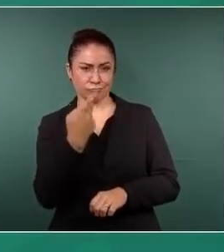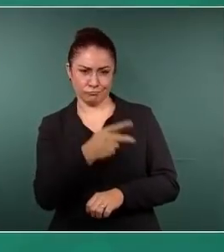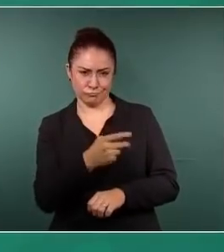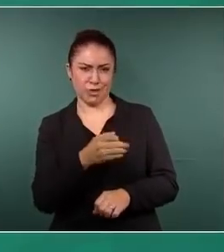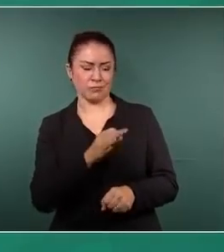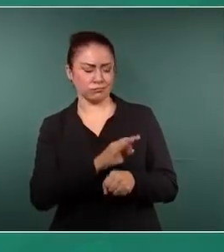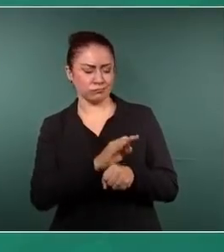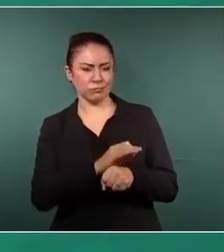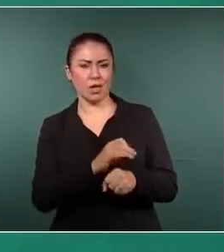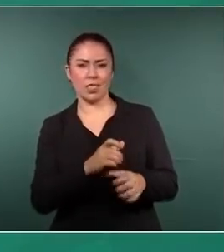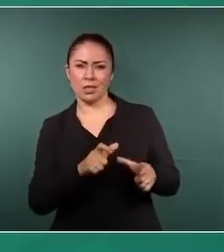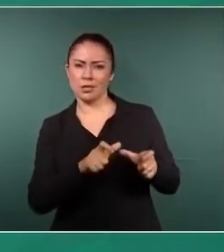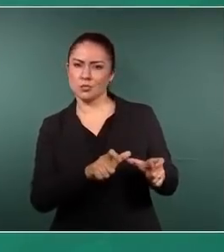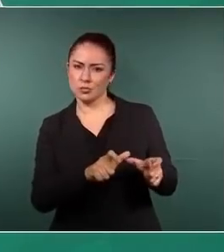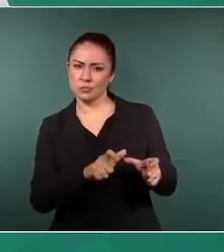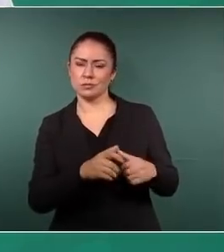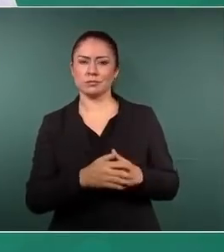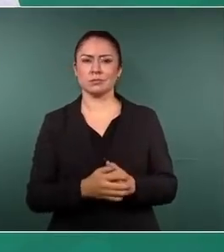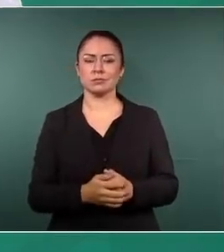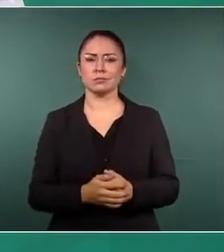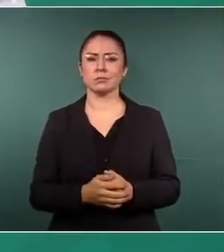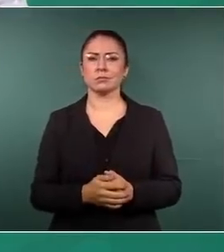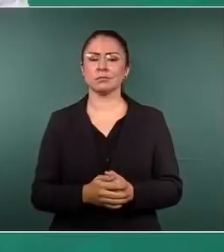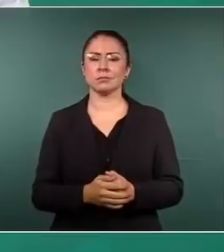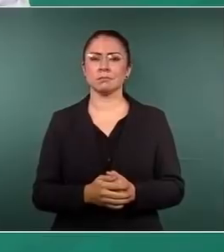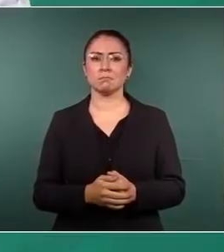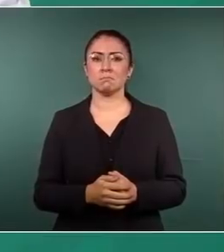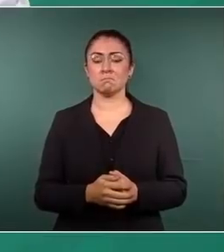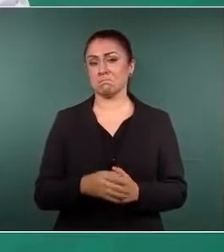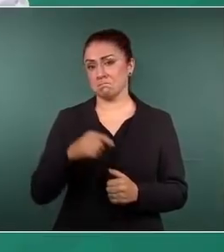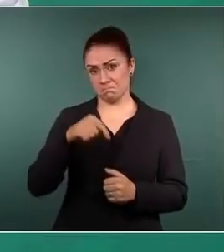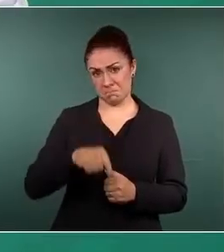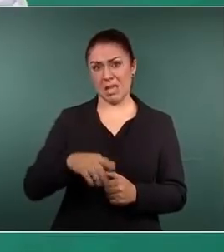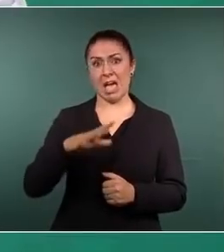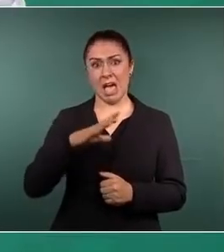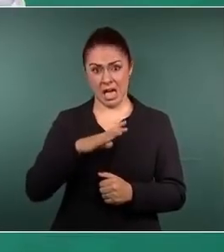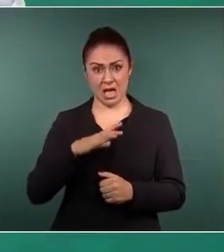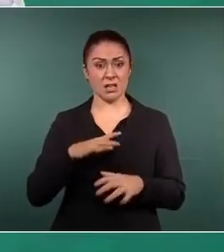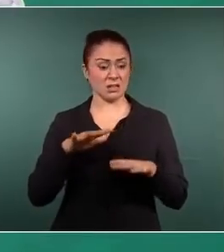aquí ha habido un cambio